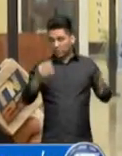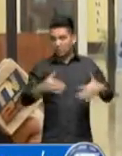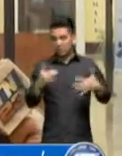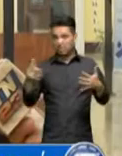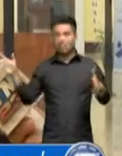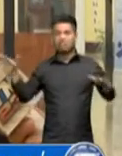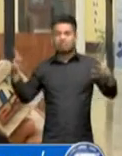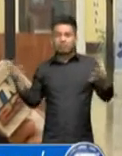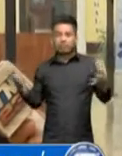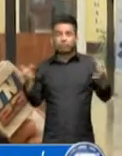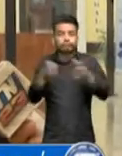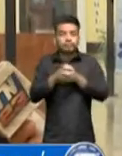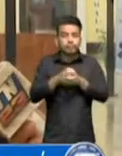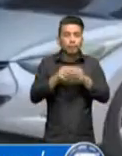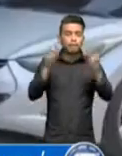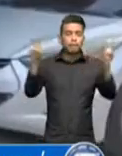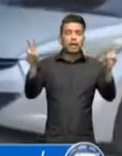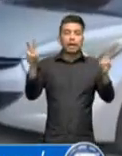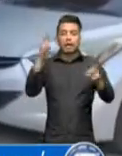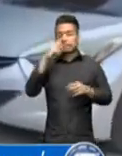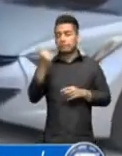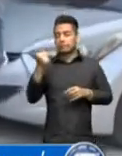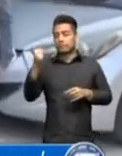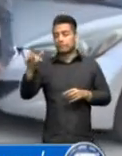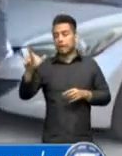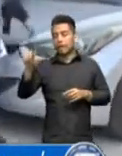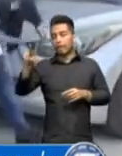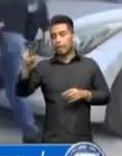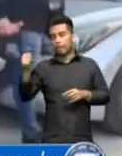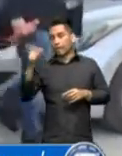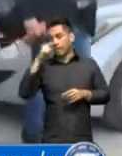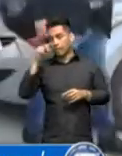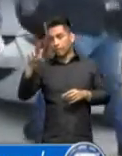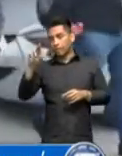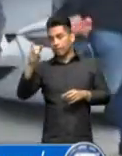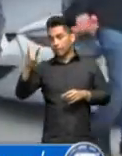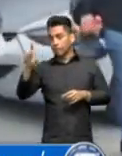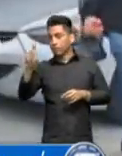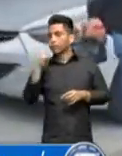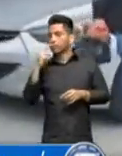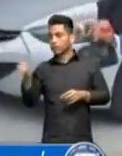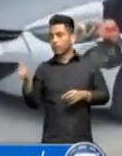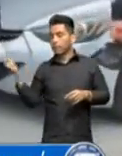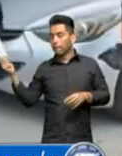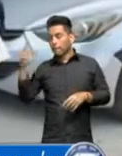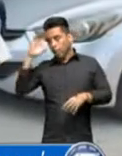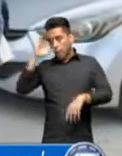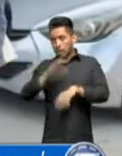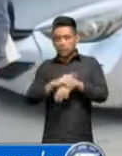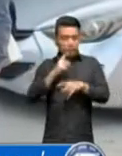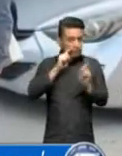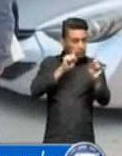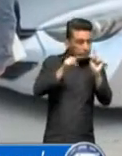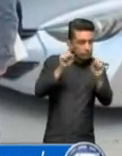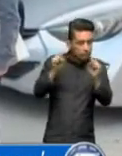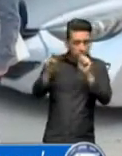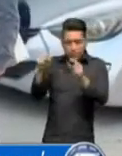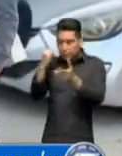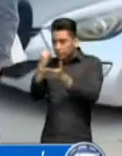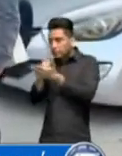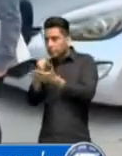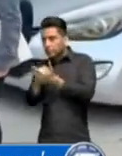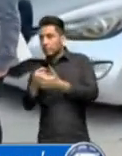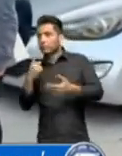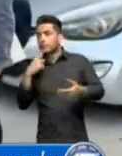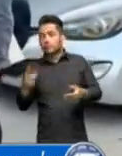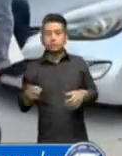estructura criminal de la Mara Salvatrucha. Las investigaciones de la institución policial y del Ministerio Público han establecido que las órdenes para